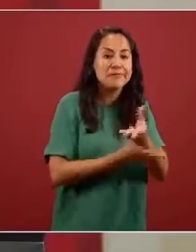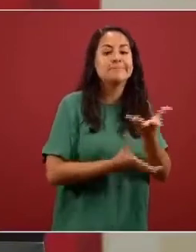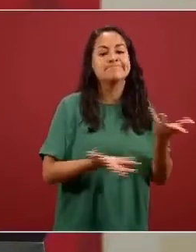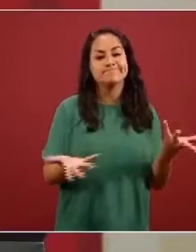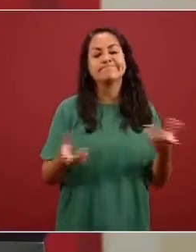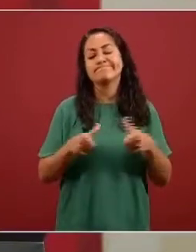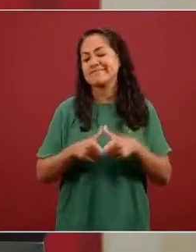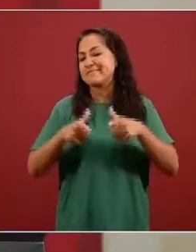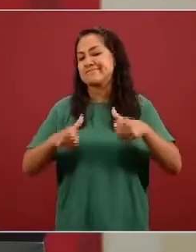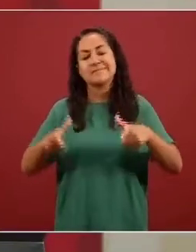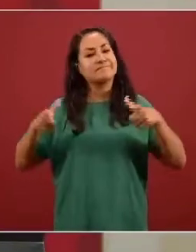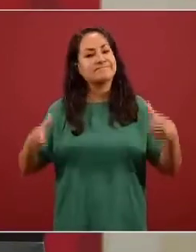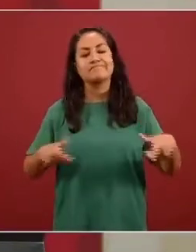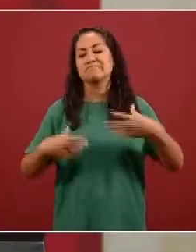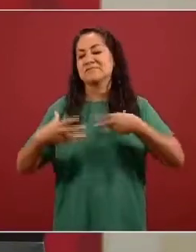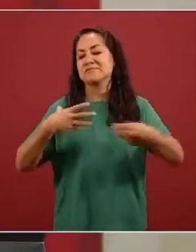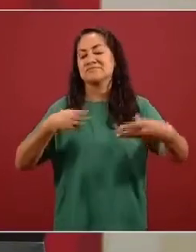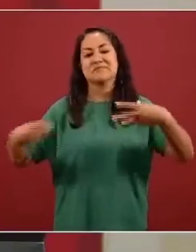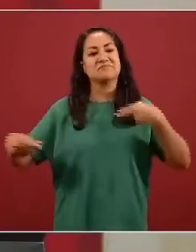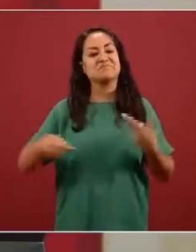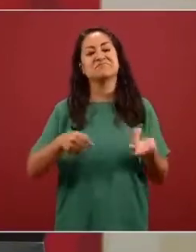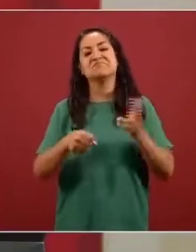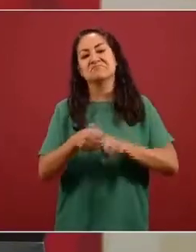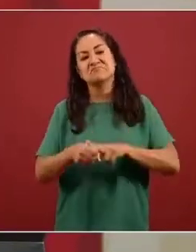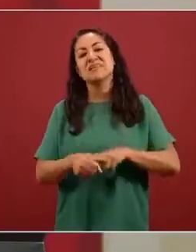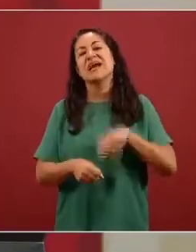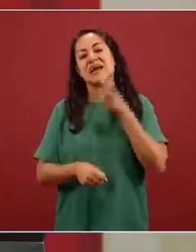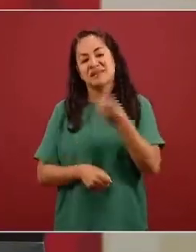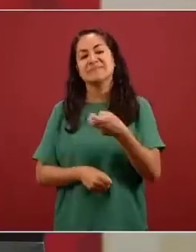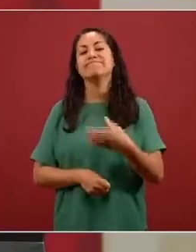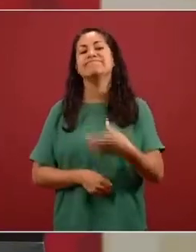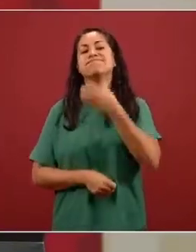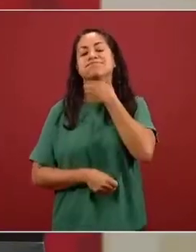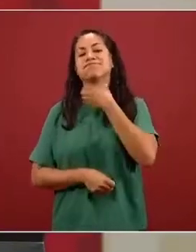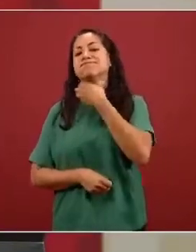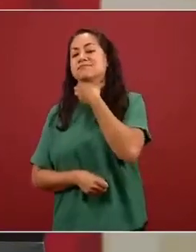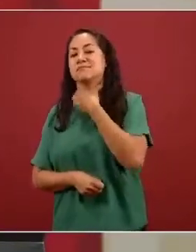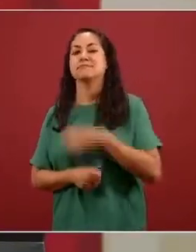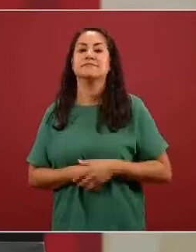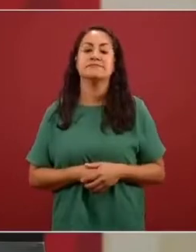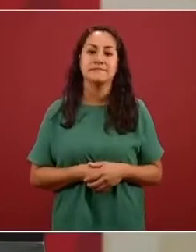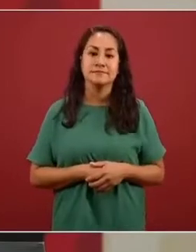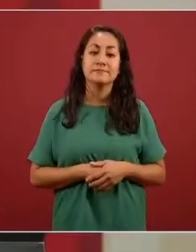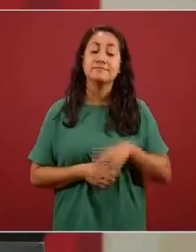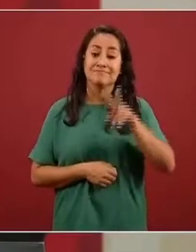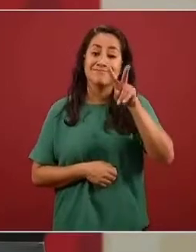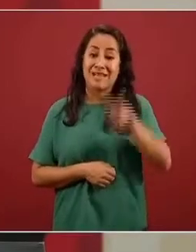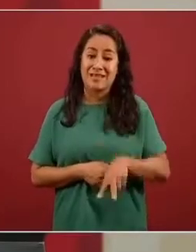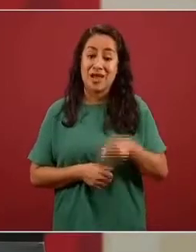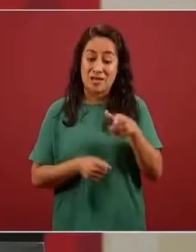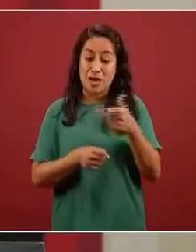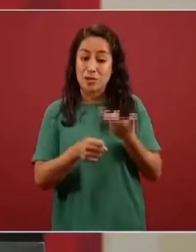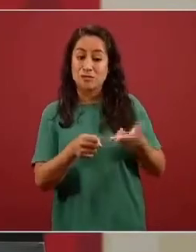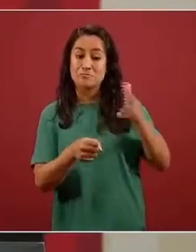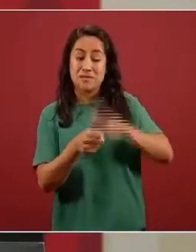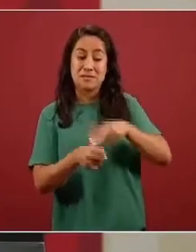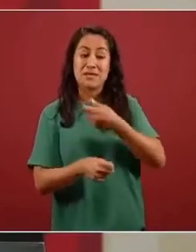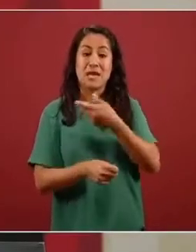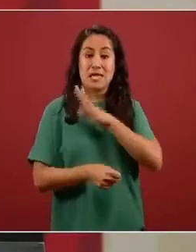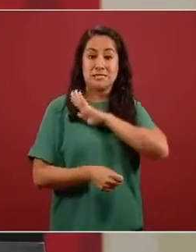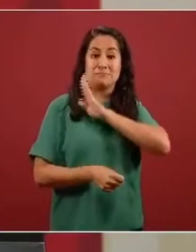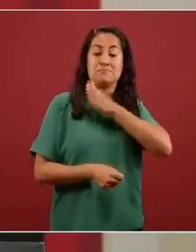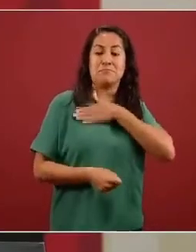aumentando y se rebasará la capacidad. El Hospital Español efectivamente hoy precisamente entró al límite de su capacidad